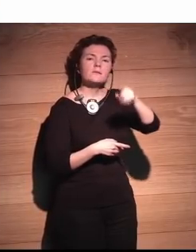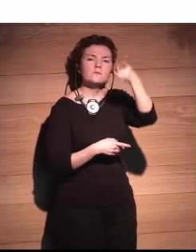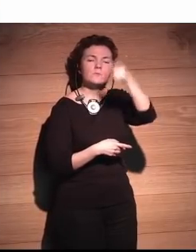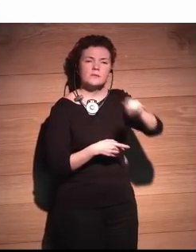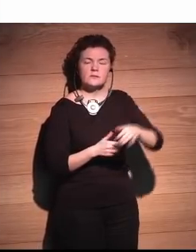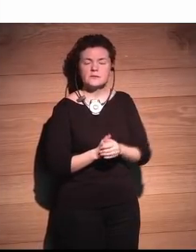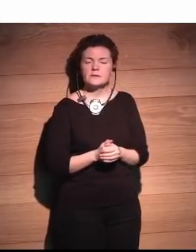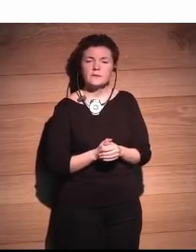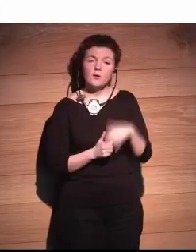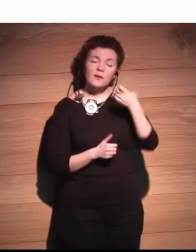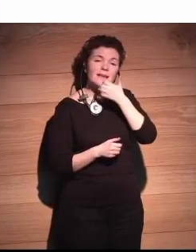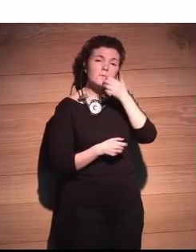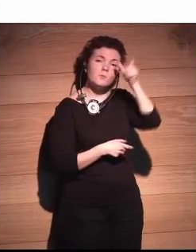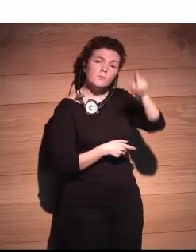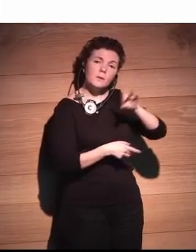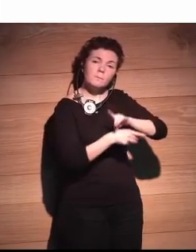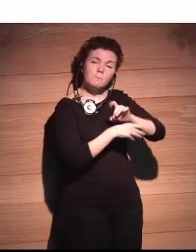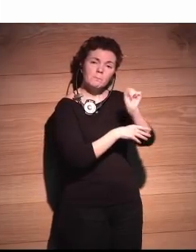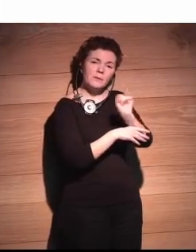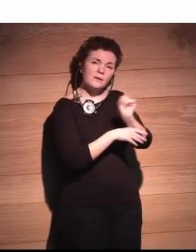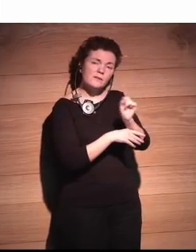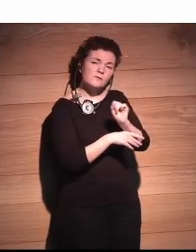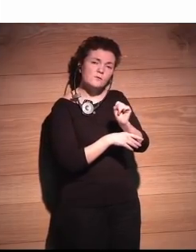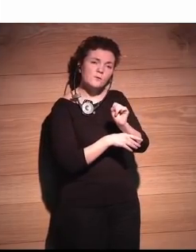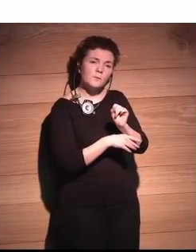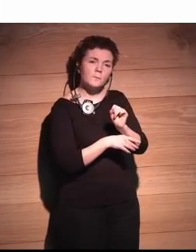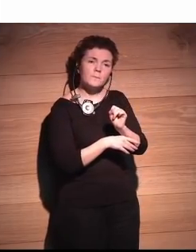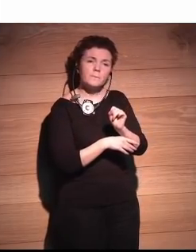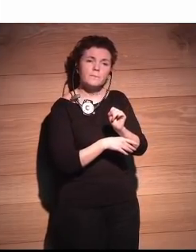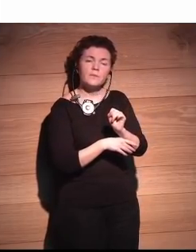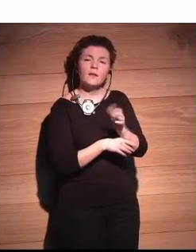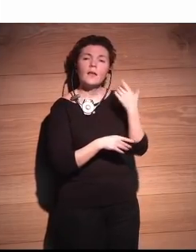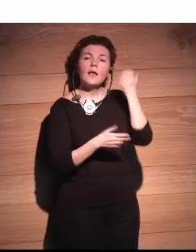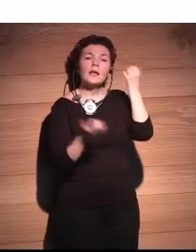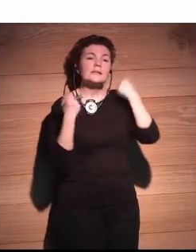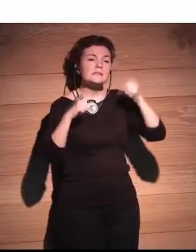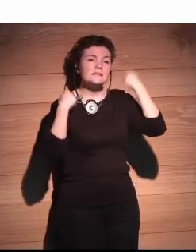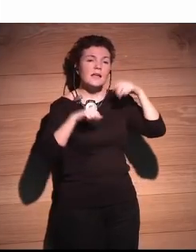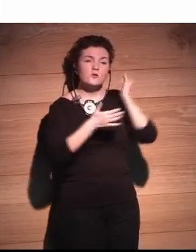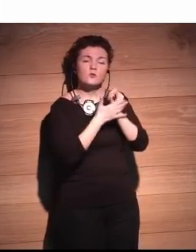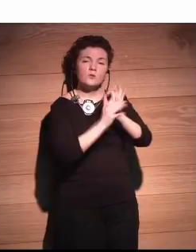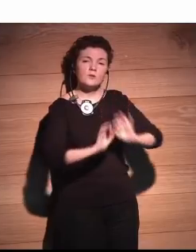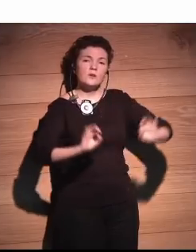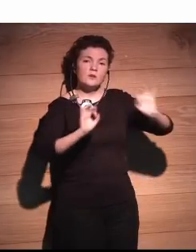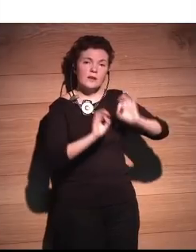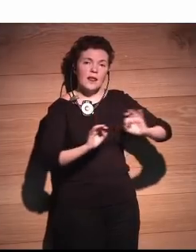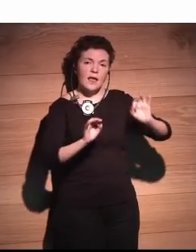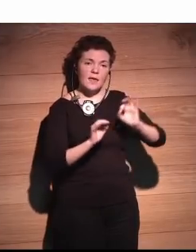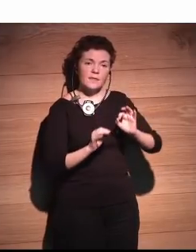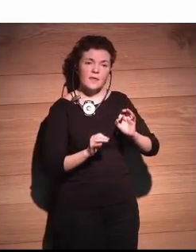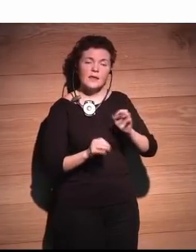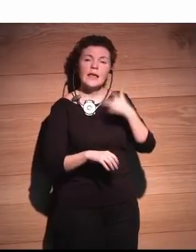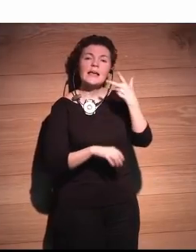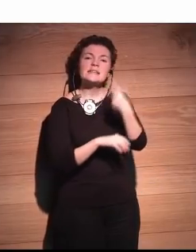ejemplo de Parkinson en un paciente que no estaba en ese ensayo. Este es él, después de